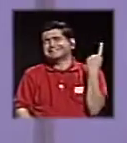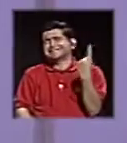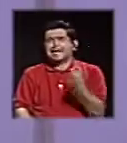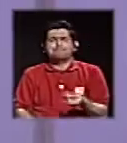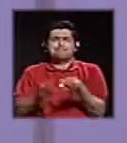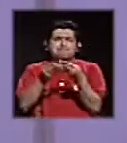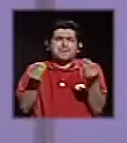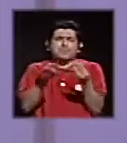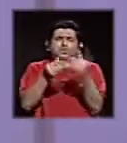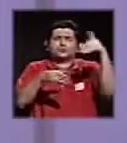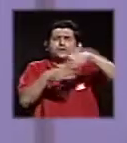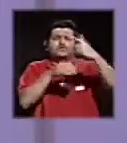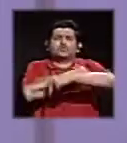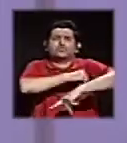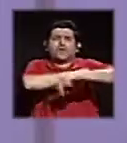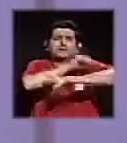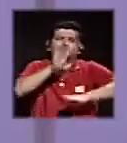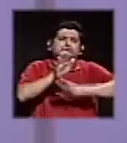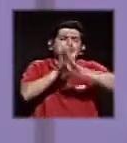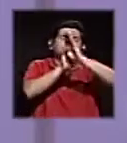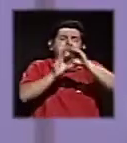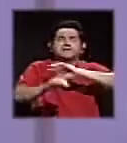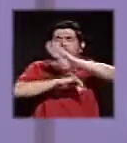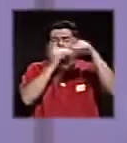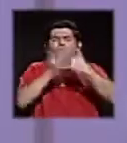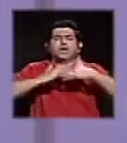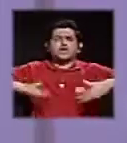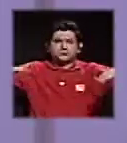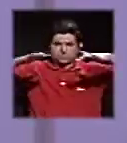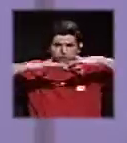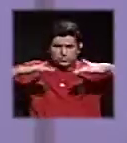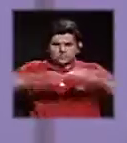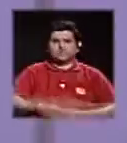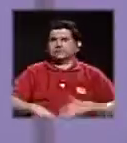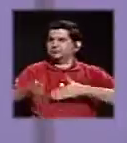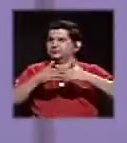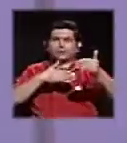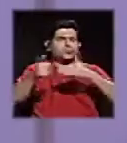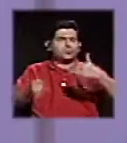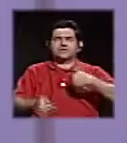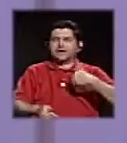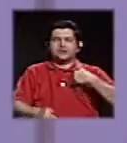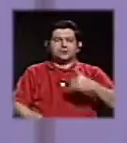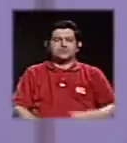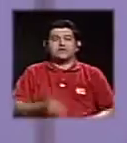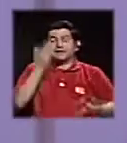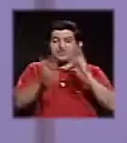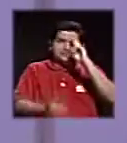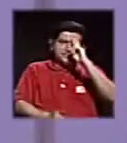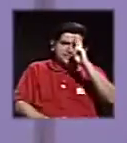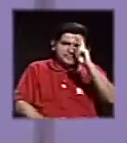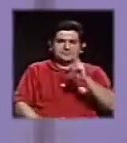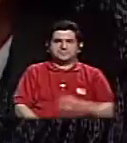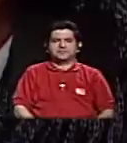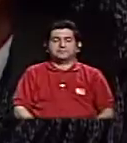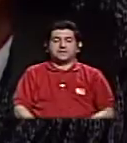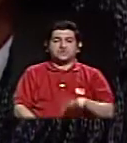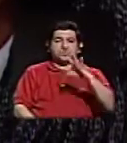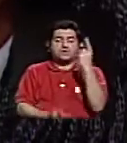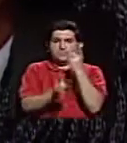la producción del país en el desarrollo en todos los espacios aunque no se nos haya reconocido tal vez como